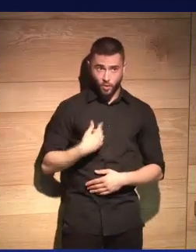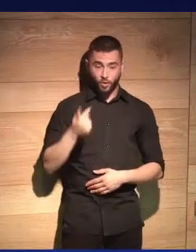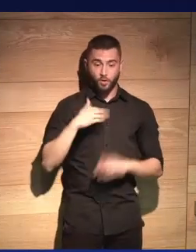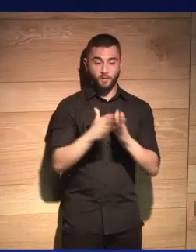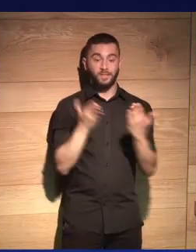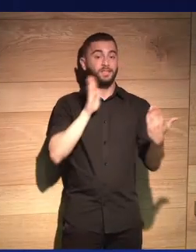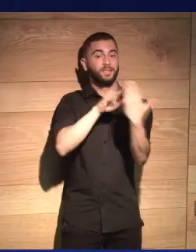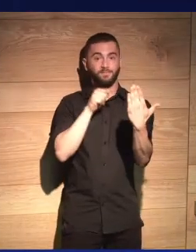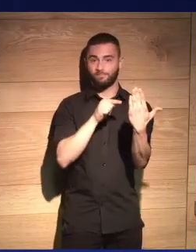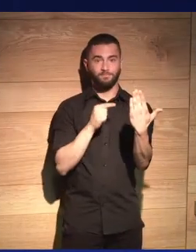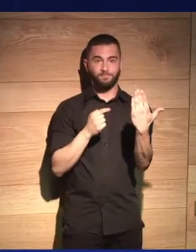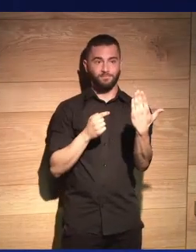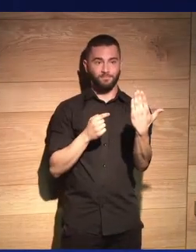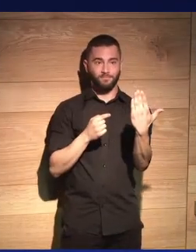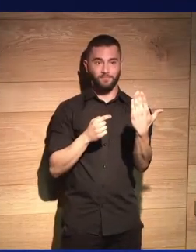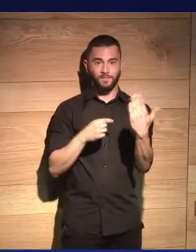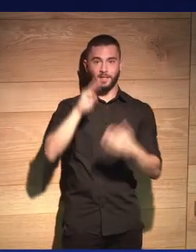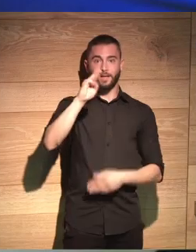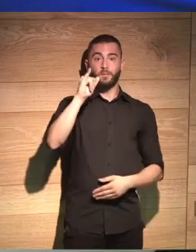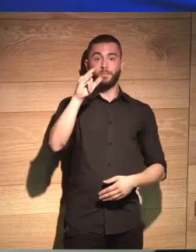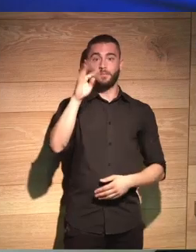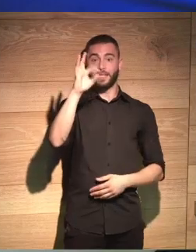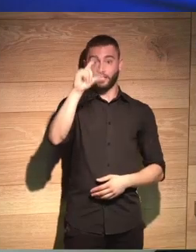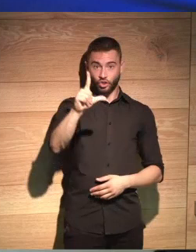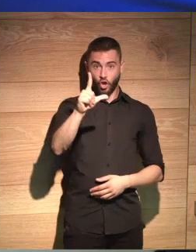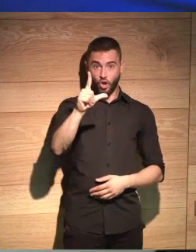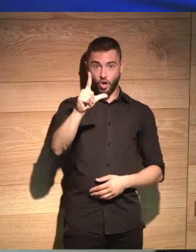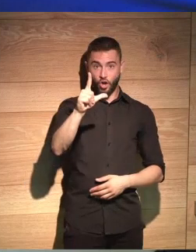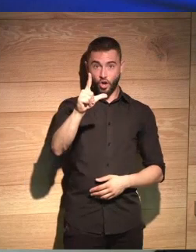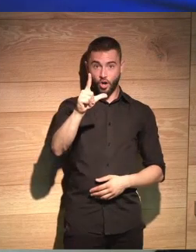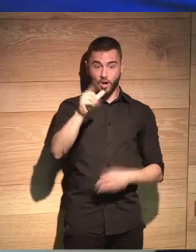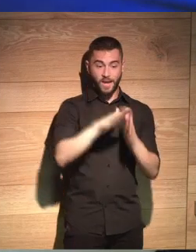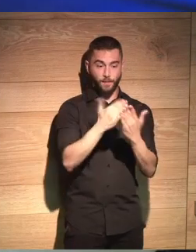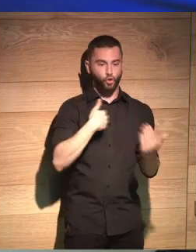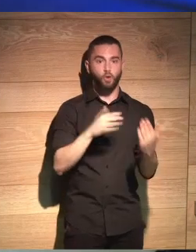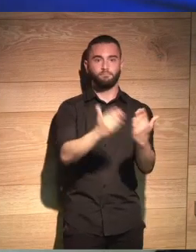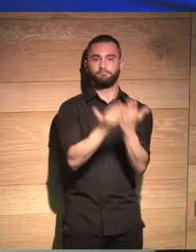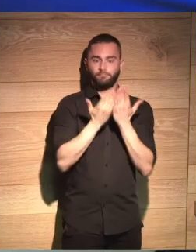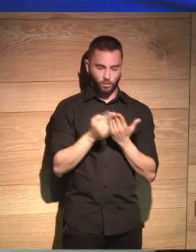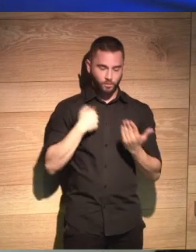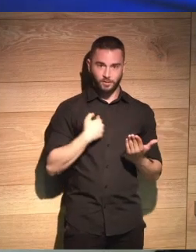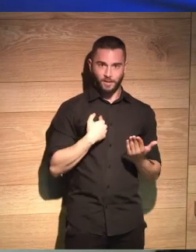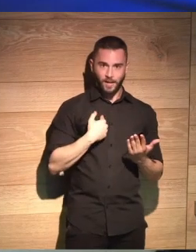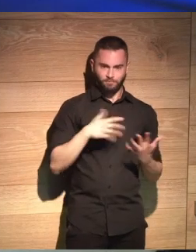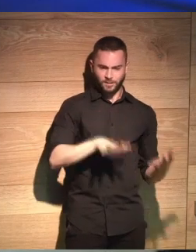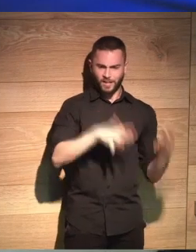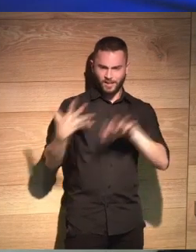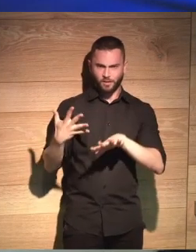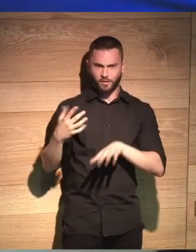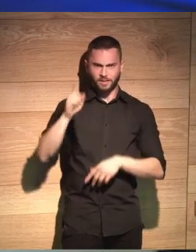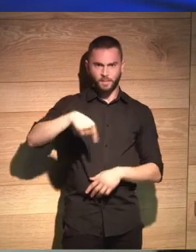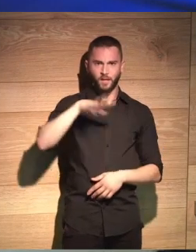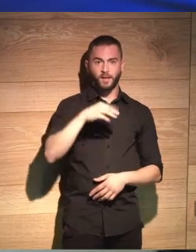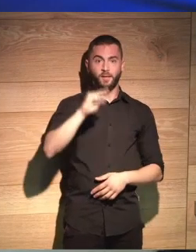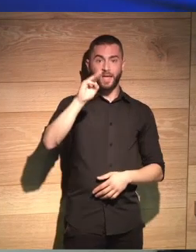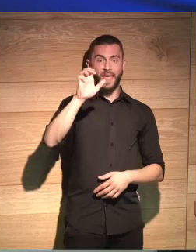libro traducido por Pitol también. Seguro está Pitol dando vueltas aquí, porque sí, o sea, está muy